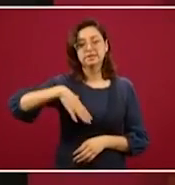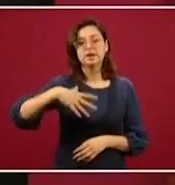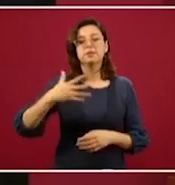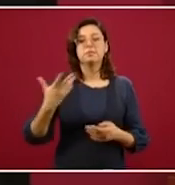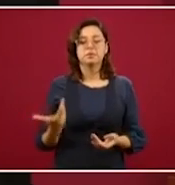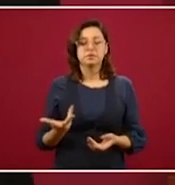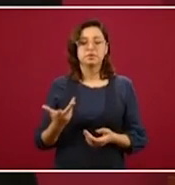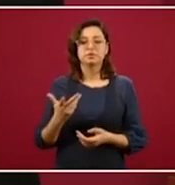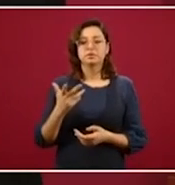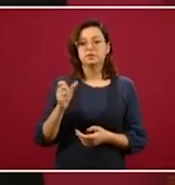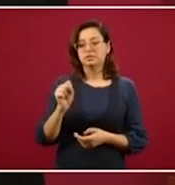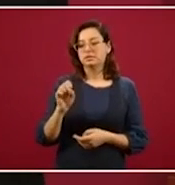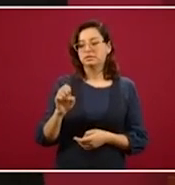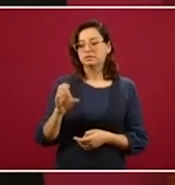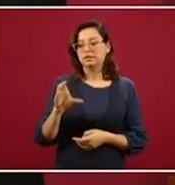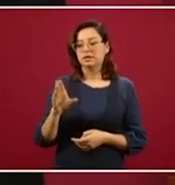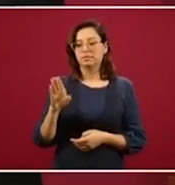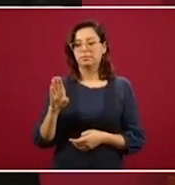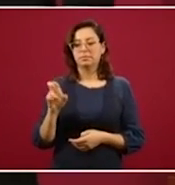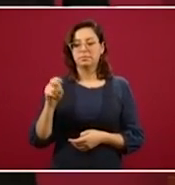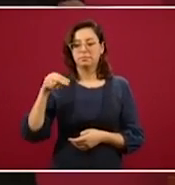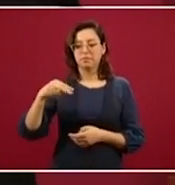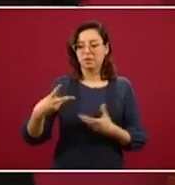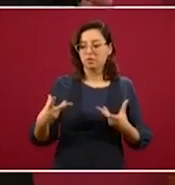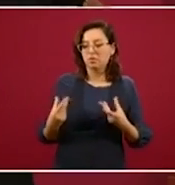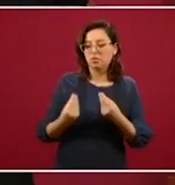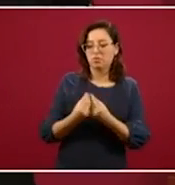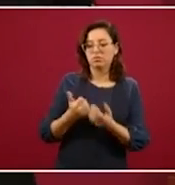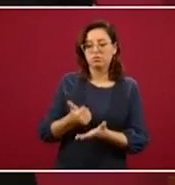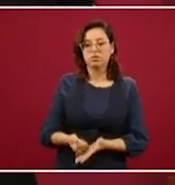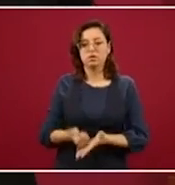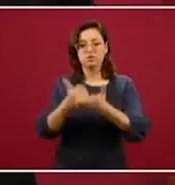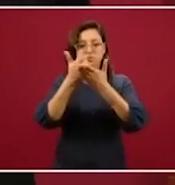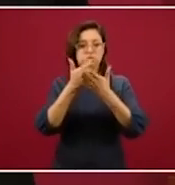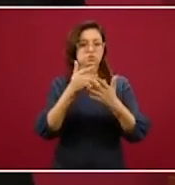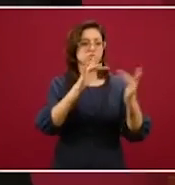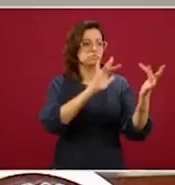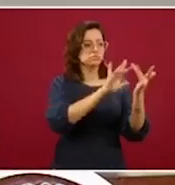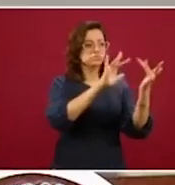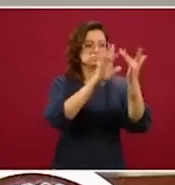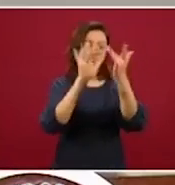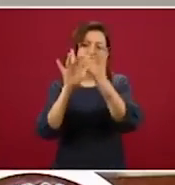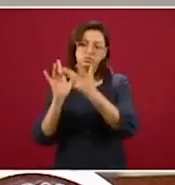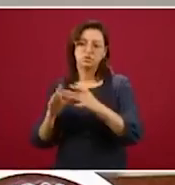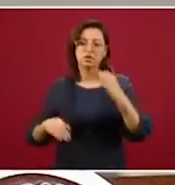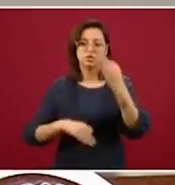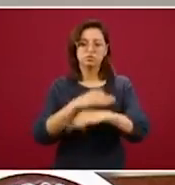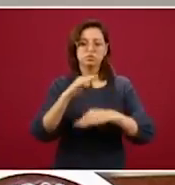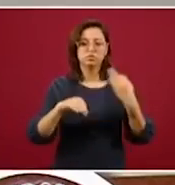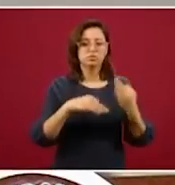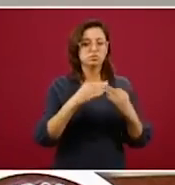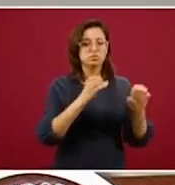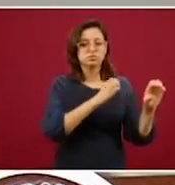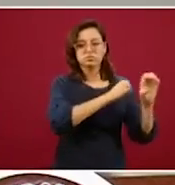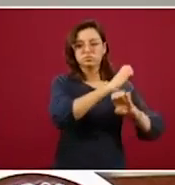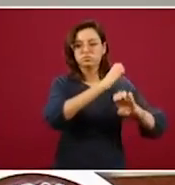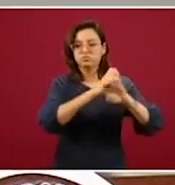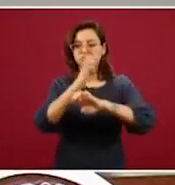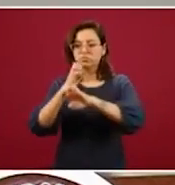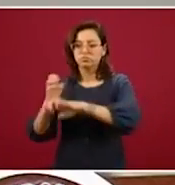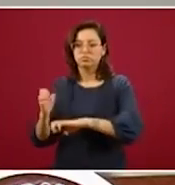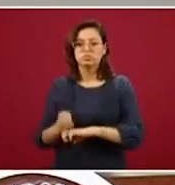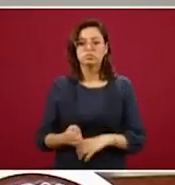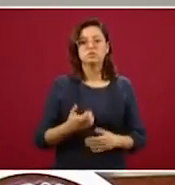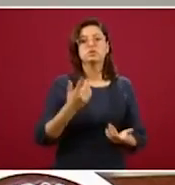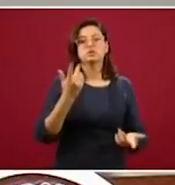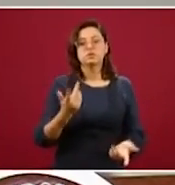la Secretaría del Bienestar, que son los que nos ayudan en todos los estados a acudir, a validar. Cada uno de los micronegocios